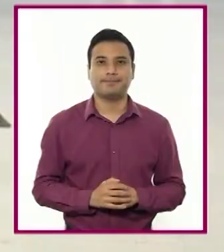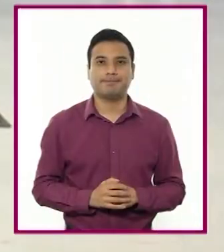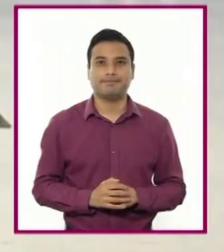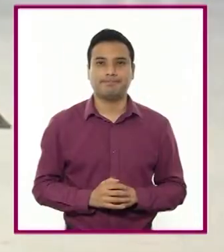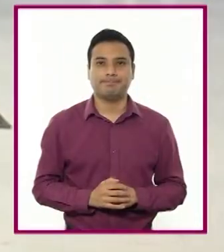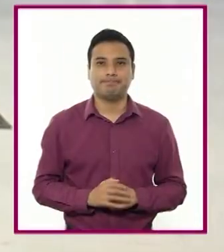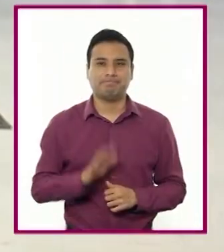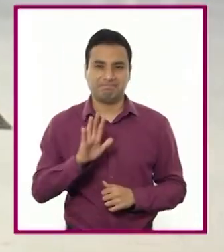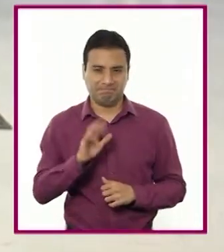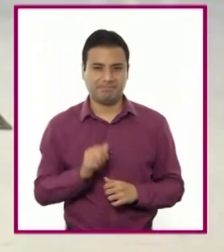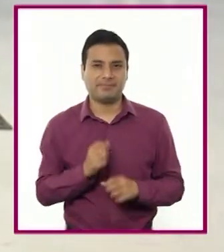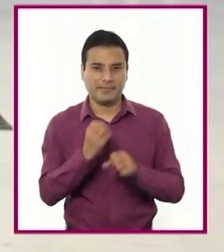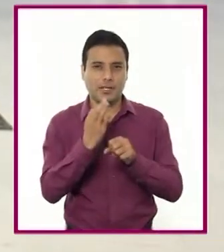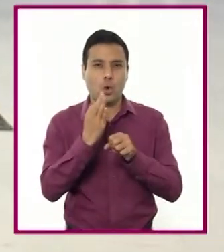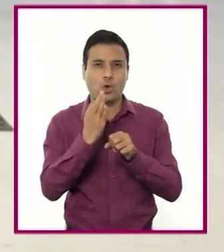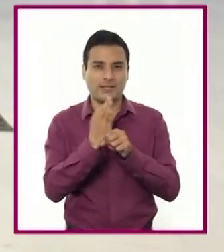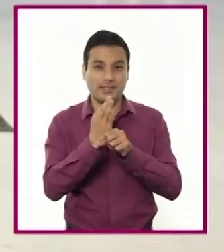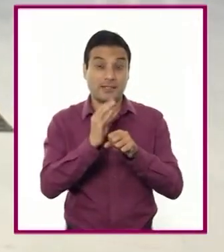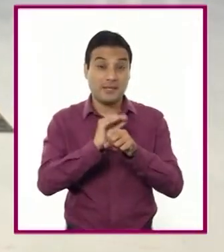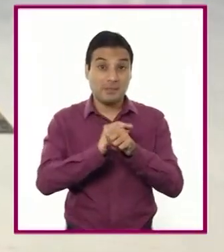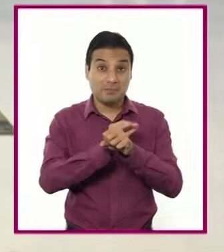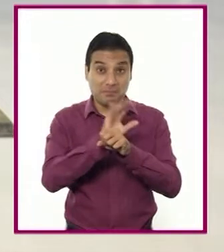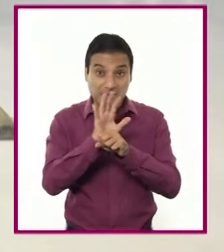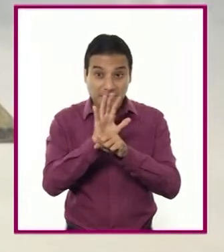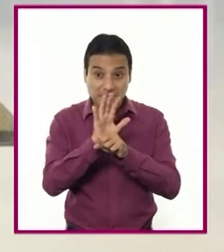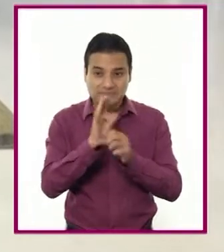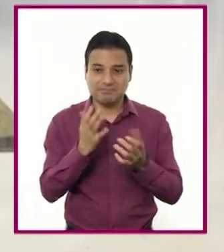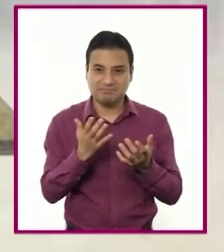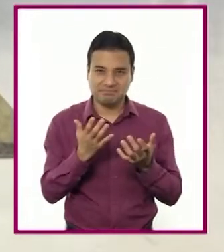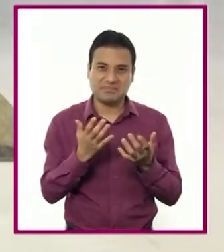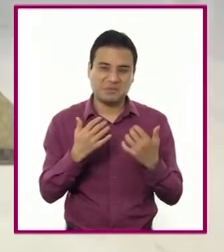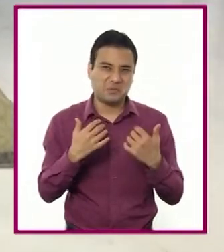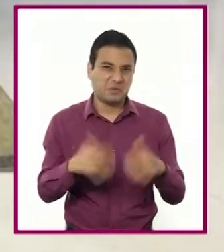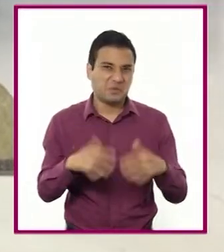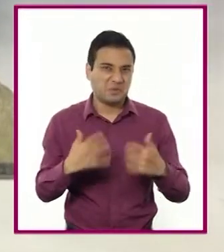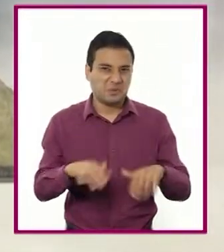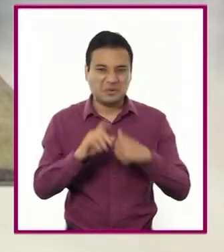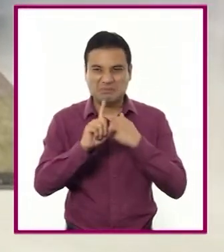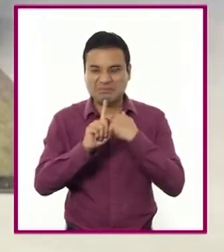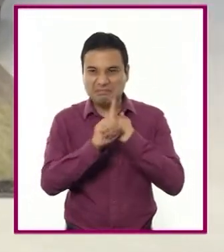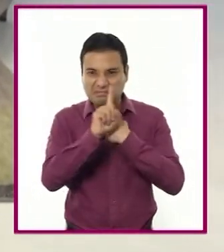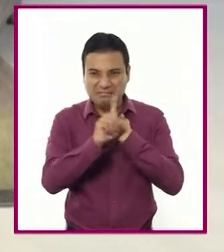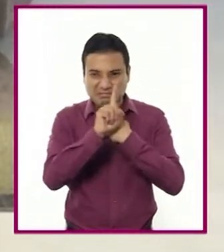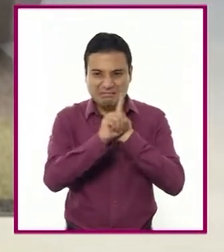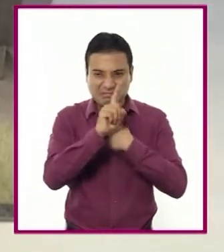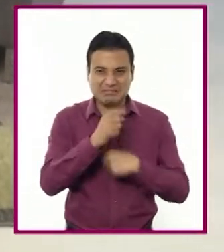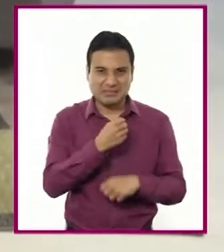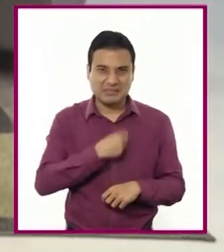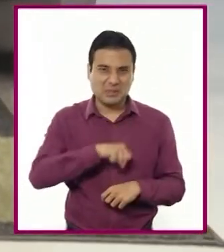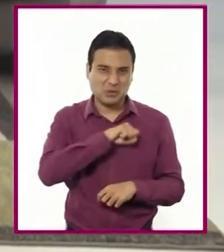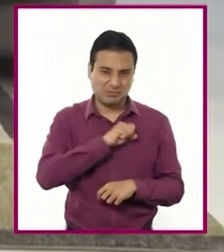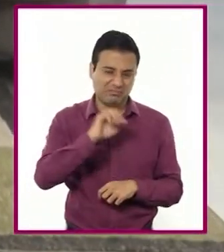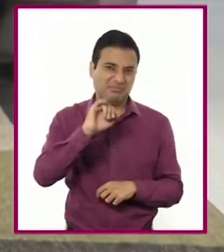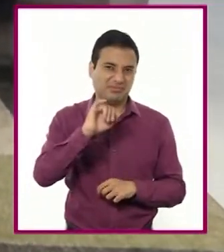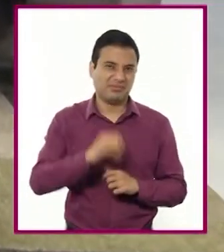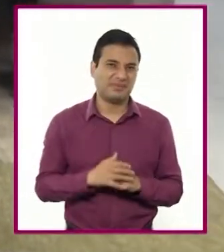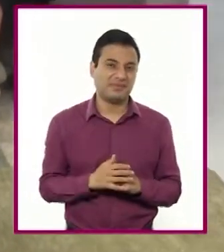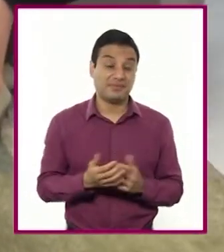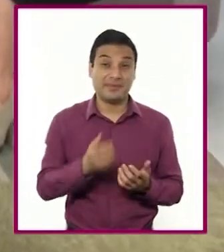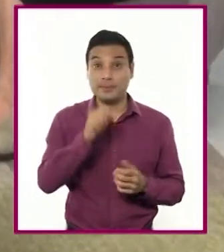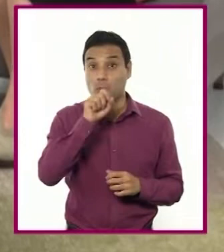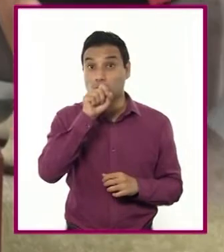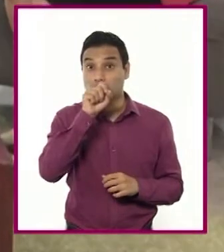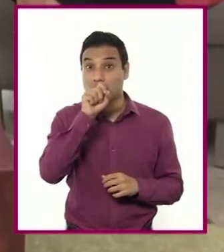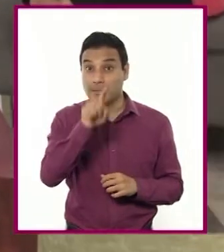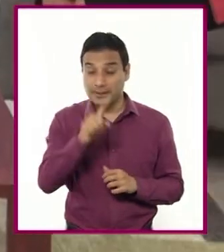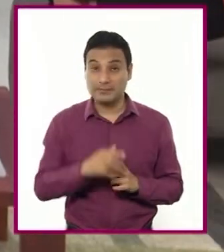Ahora en la pandemia, por supuesto que nos hemos enfrentado a la realidad sobre nuestra salud, pero también es cierto que la circunstancia